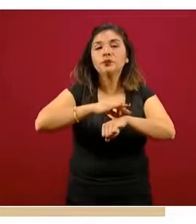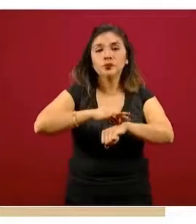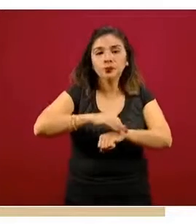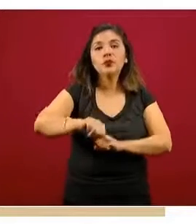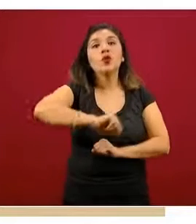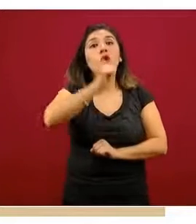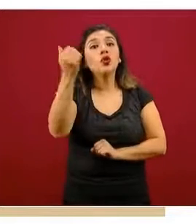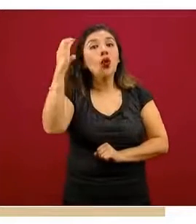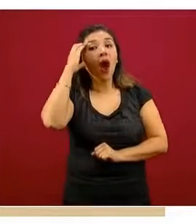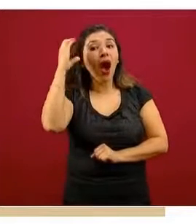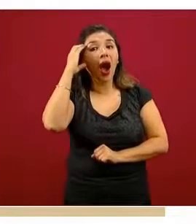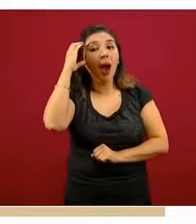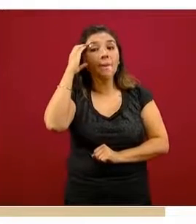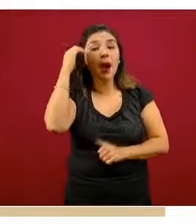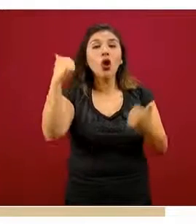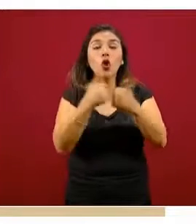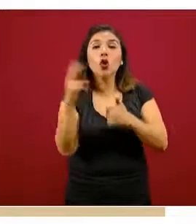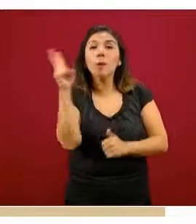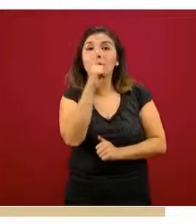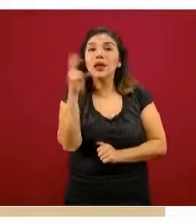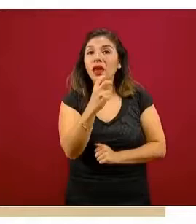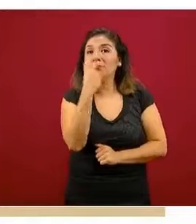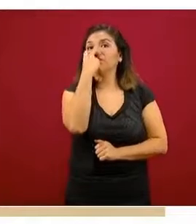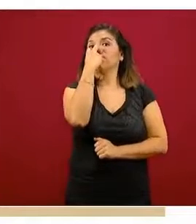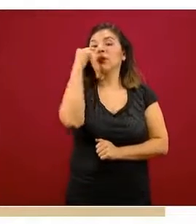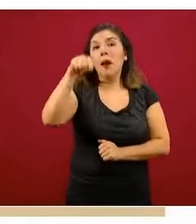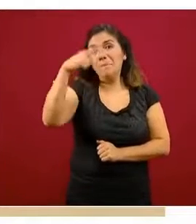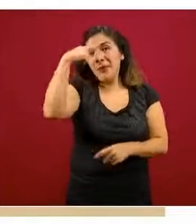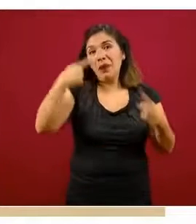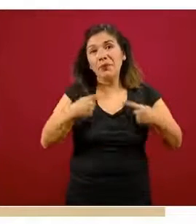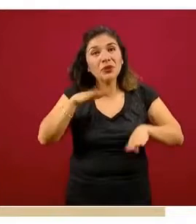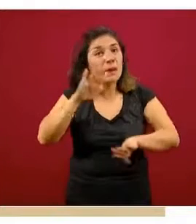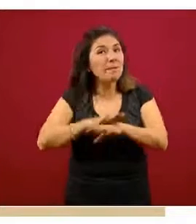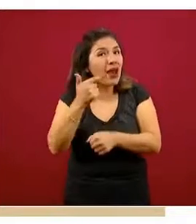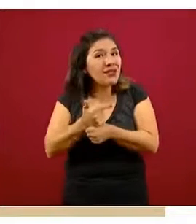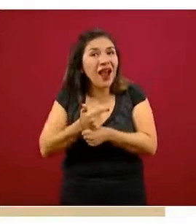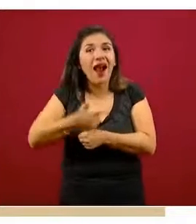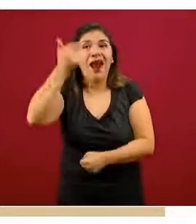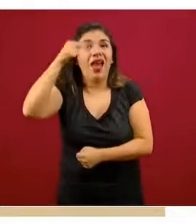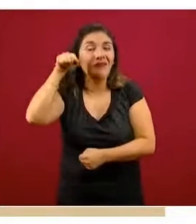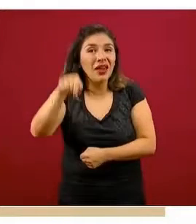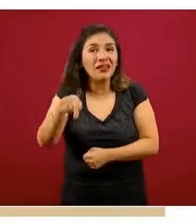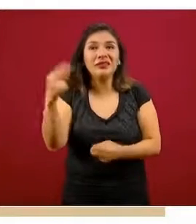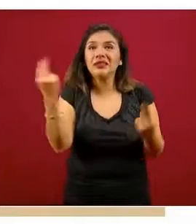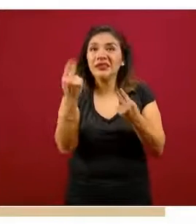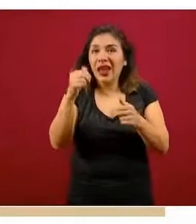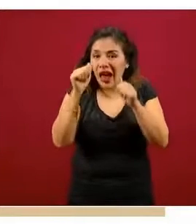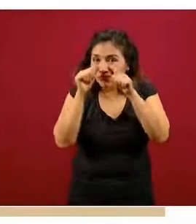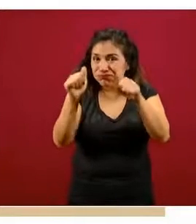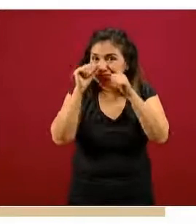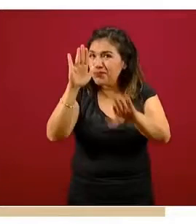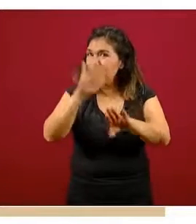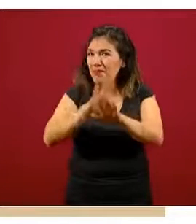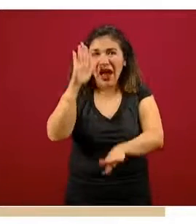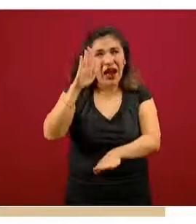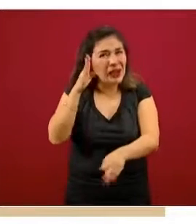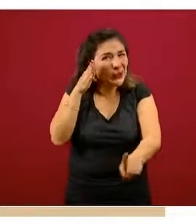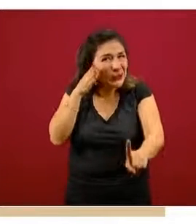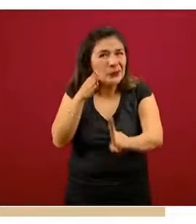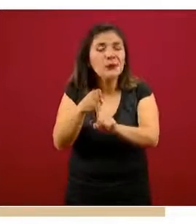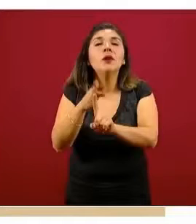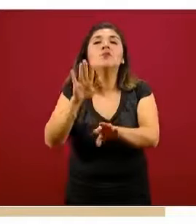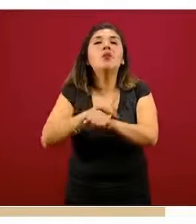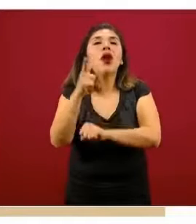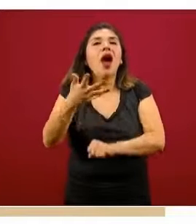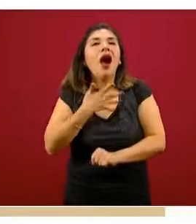en el caso de las camas con ventilador, que se destinan para los pacientes críticos, aquellos que necesitan de una atención todavía mayor, porque